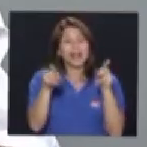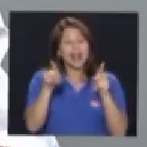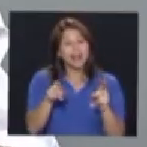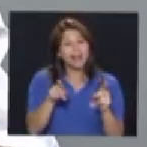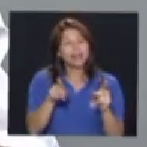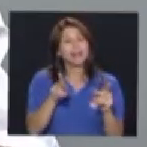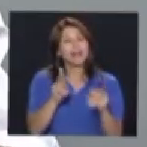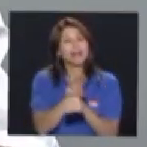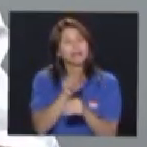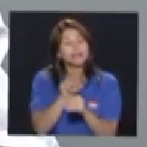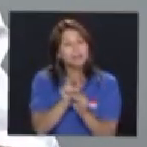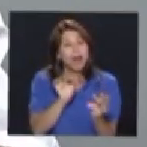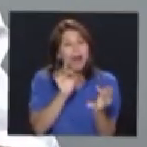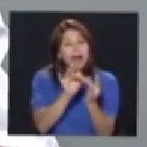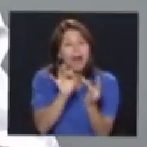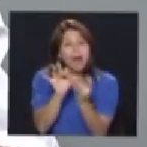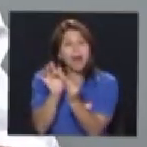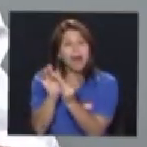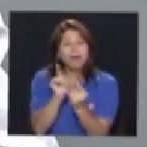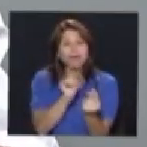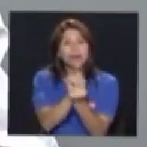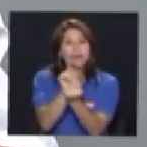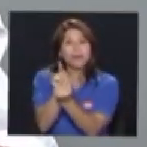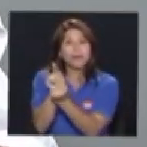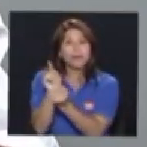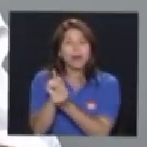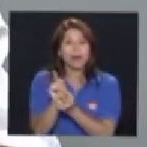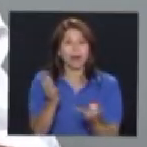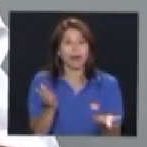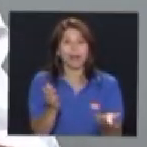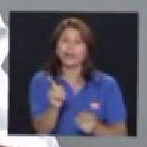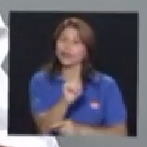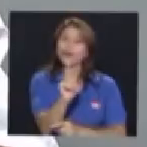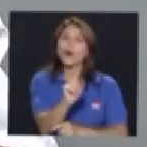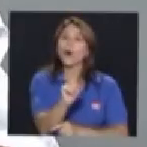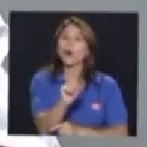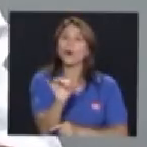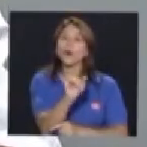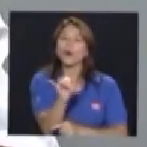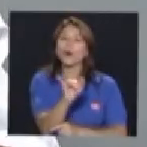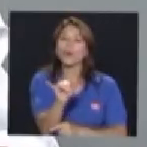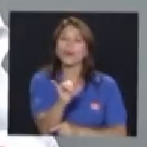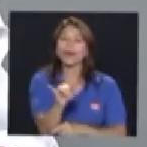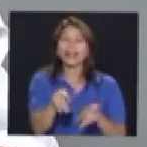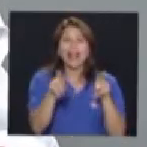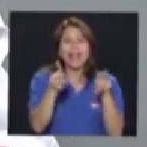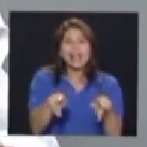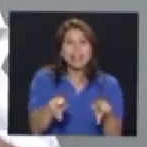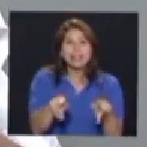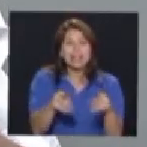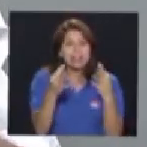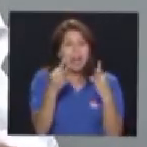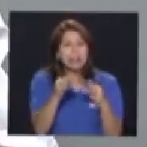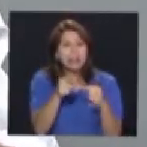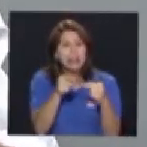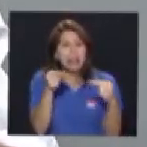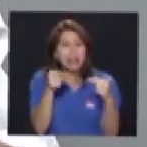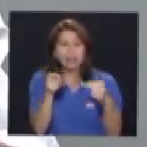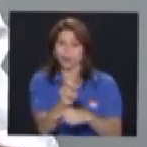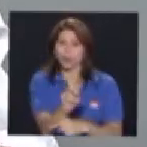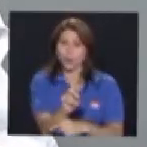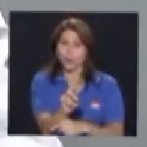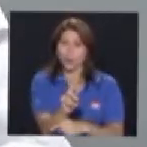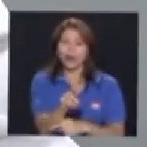un sitio, no donde la gente pueda encontrar una barricada desde donde disparar mejor al otro, sino tal vez de los